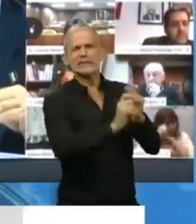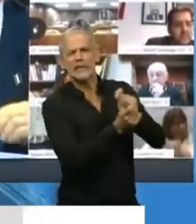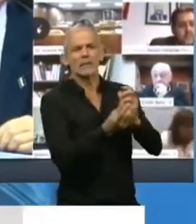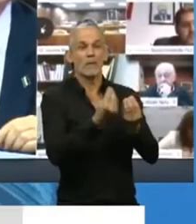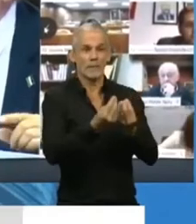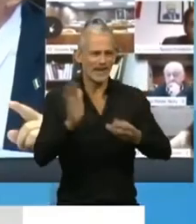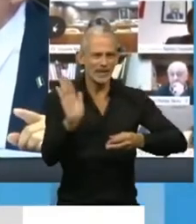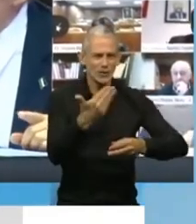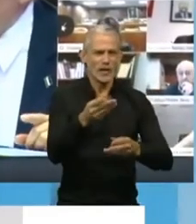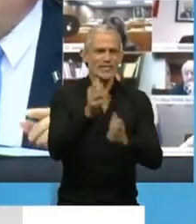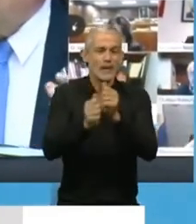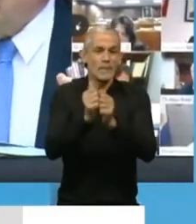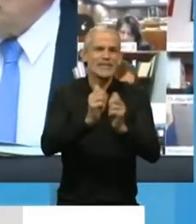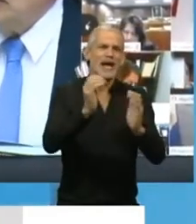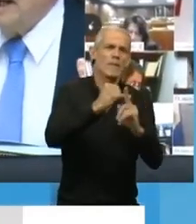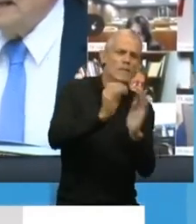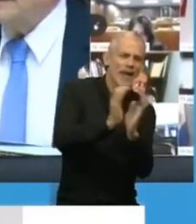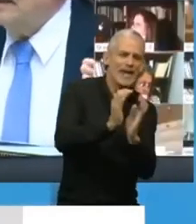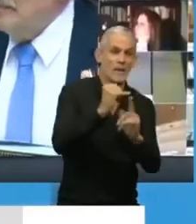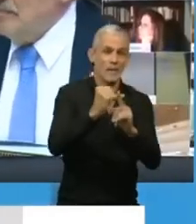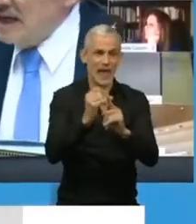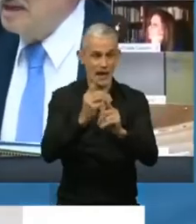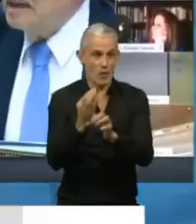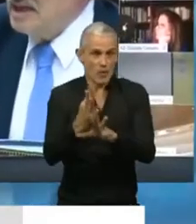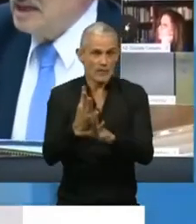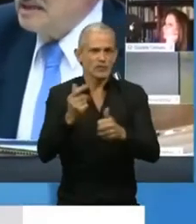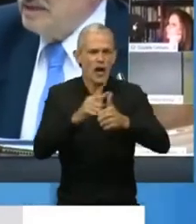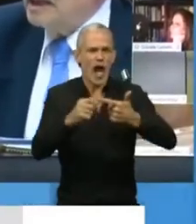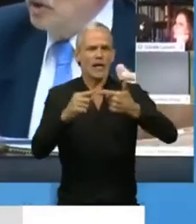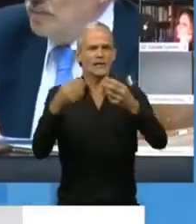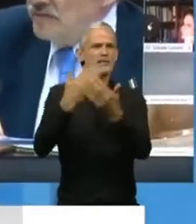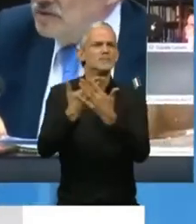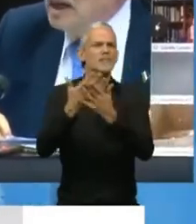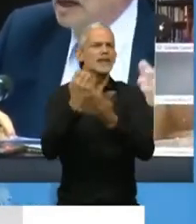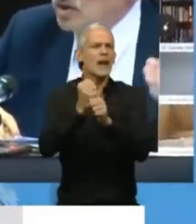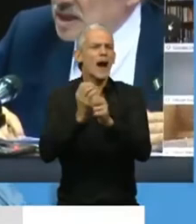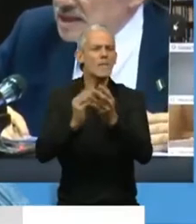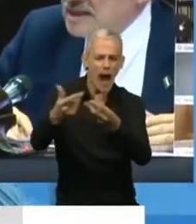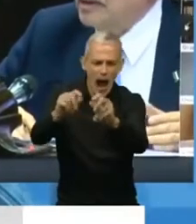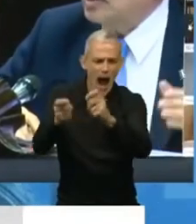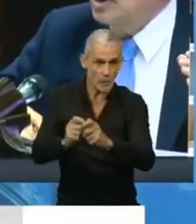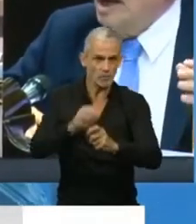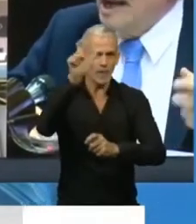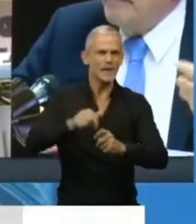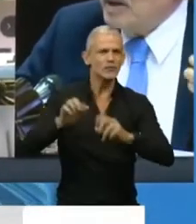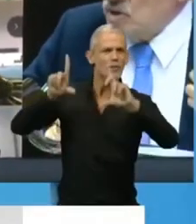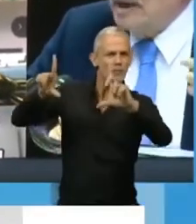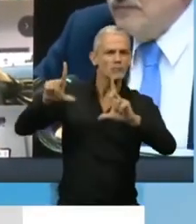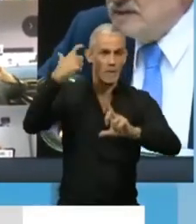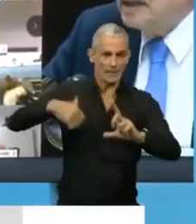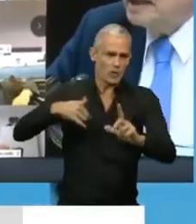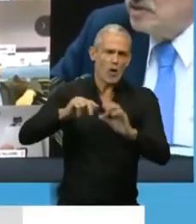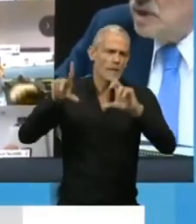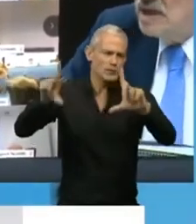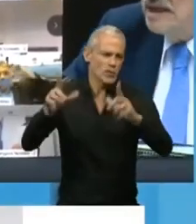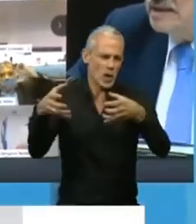que todas las pequeñas y medianas empresas, los profesionales, los artesanos, las personas físicas y jurídicas que van